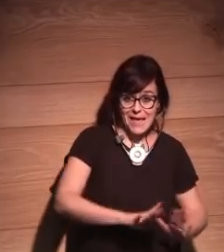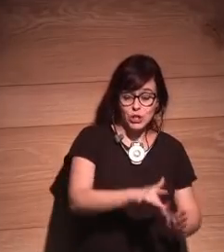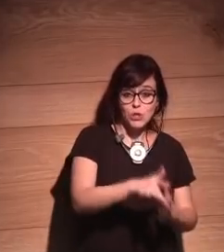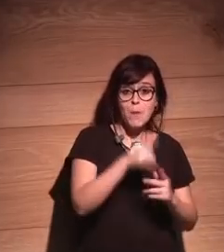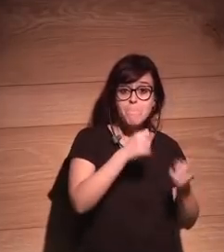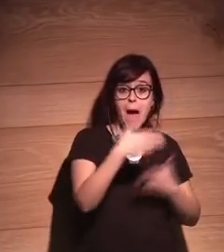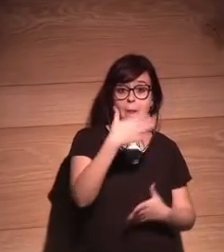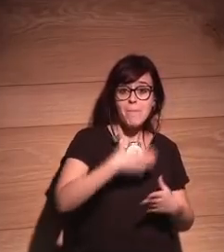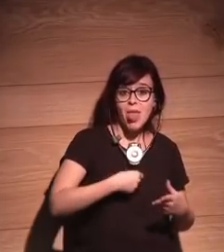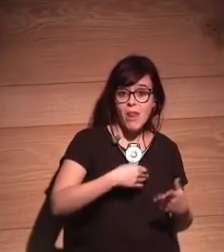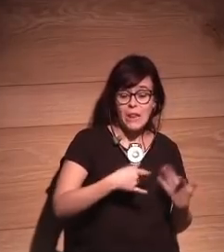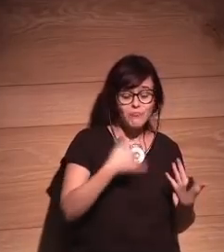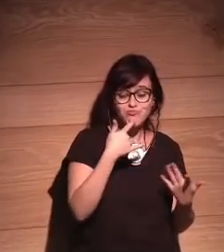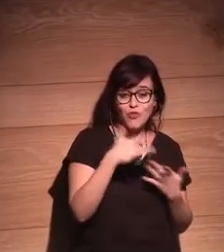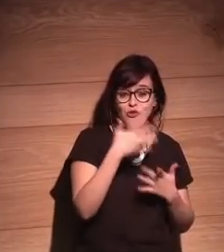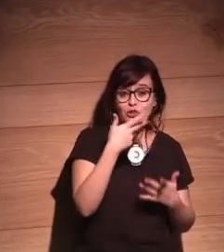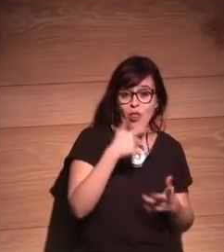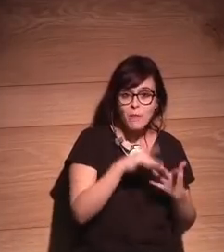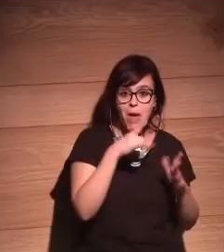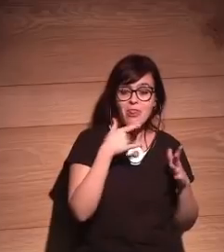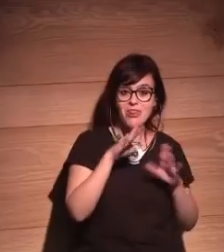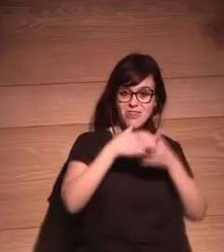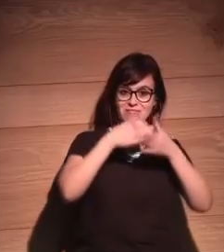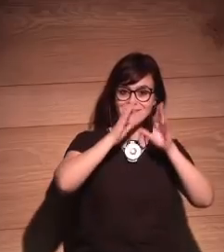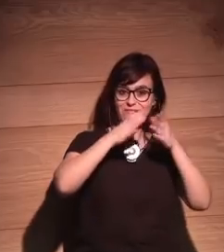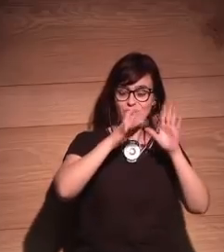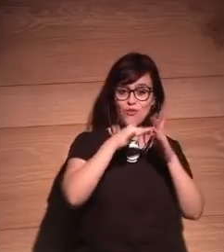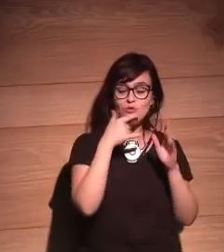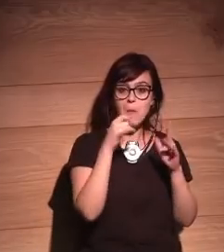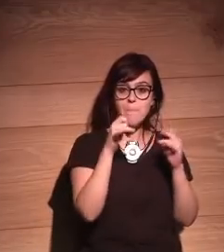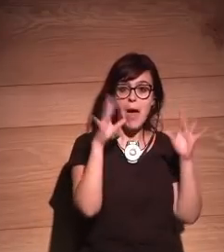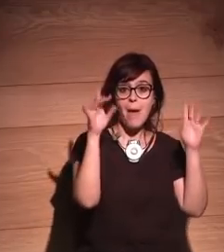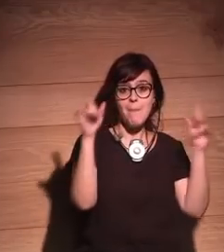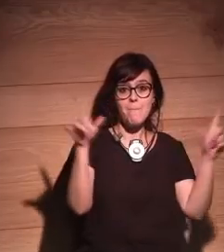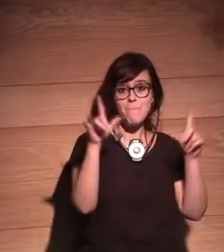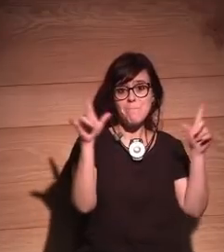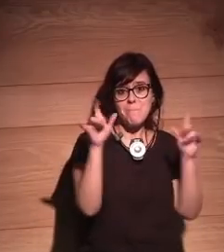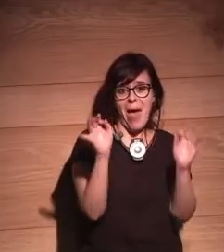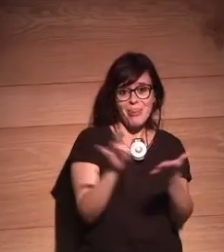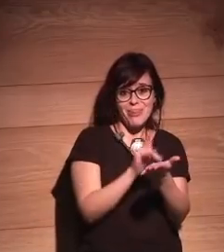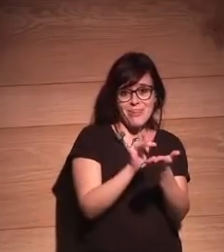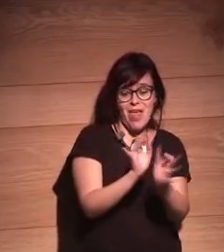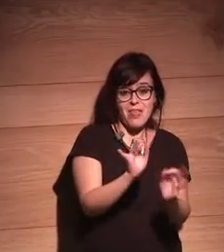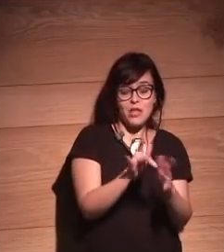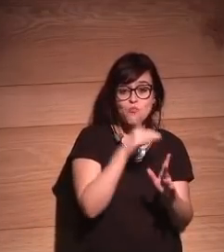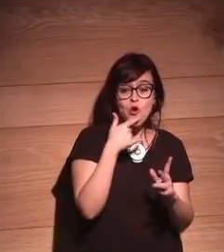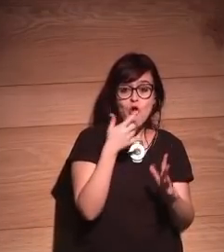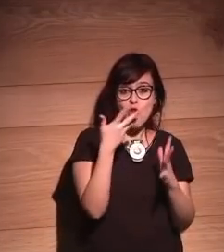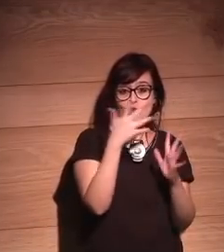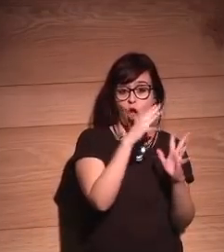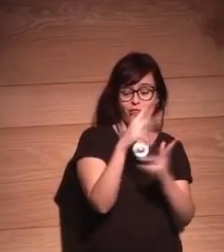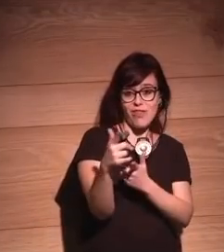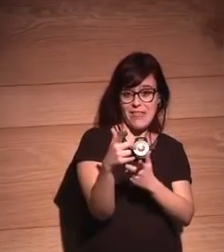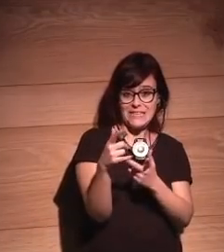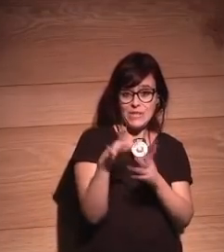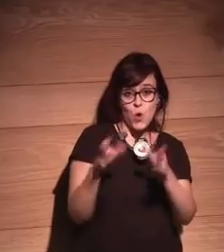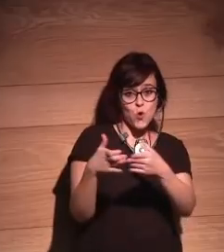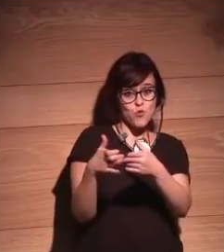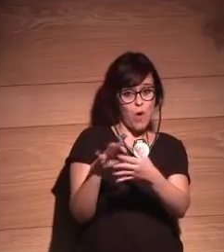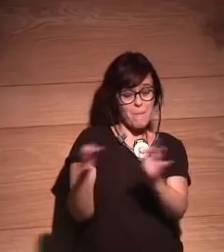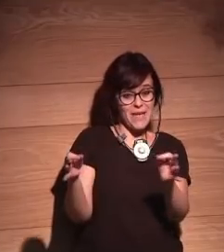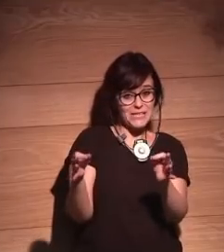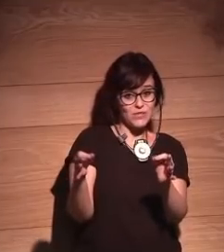con papel, periódico, en el desayuno, han crecido con su pantalla y reciben noticias de su grupo